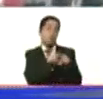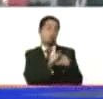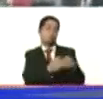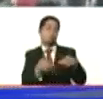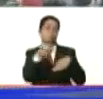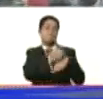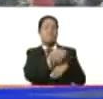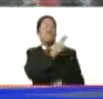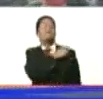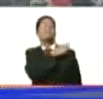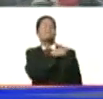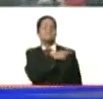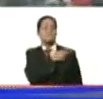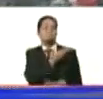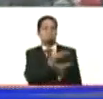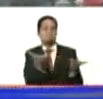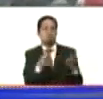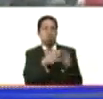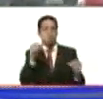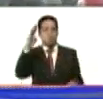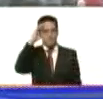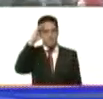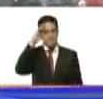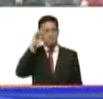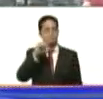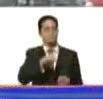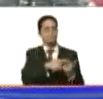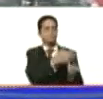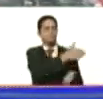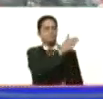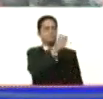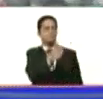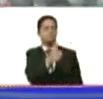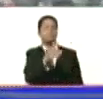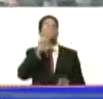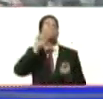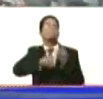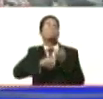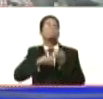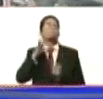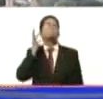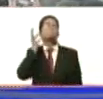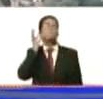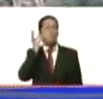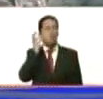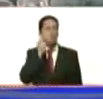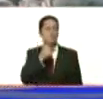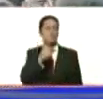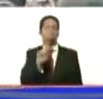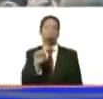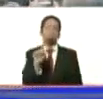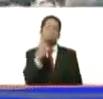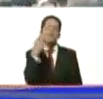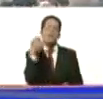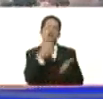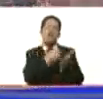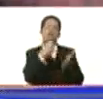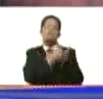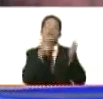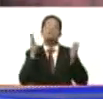Nacional Bolivariana. Ciudadana Cilia Flores, primera combatiente de la